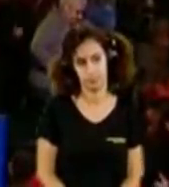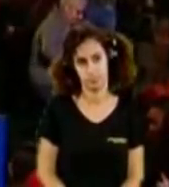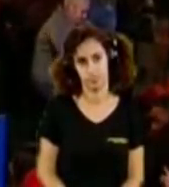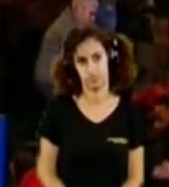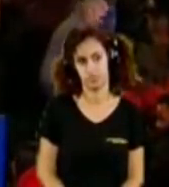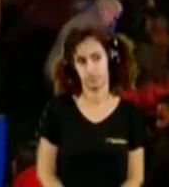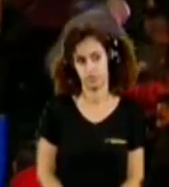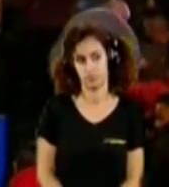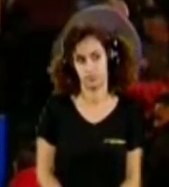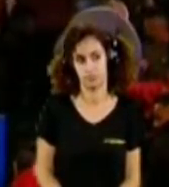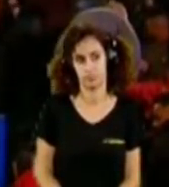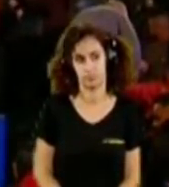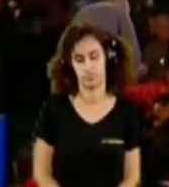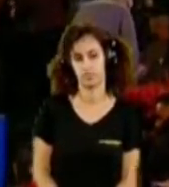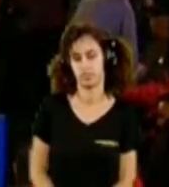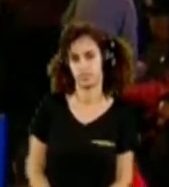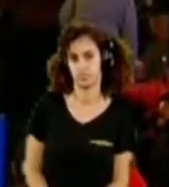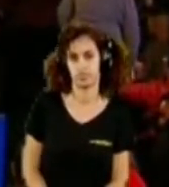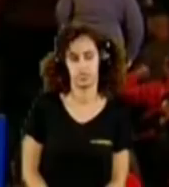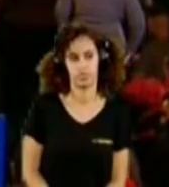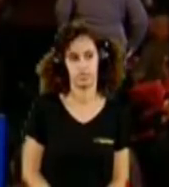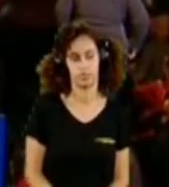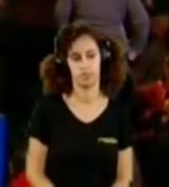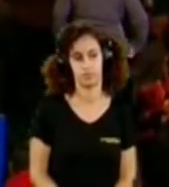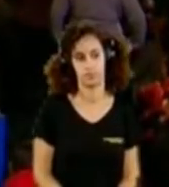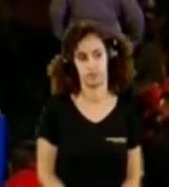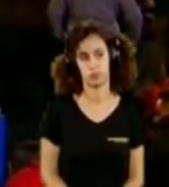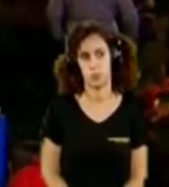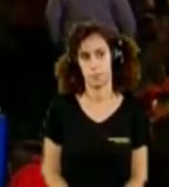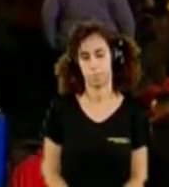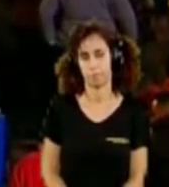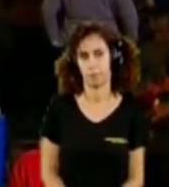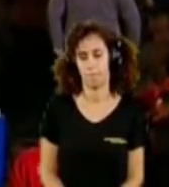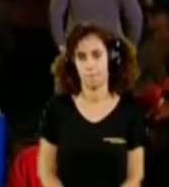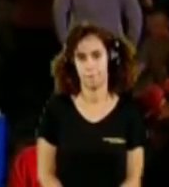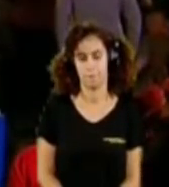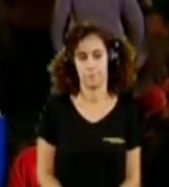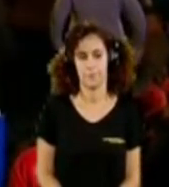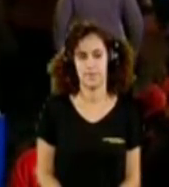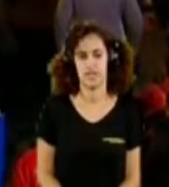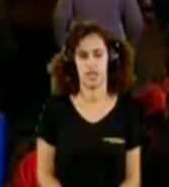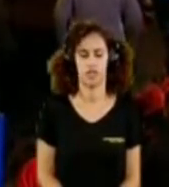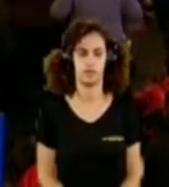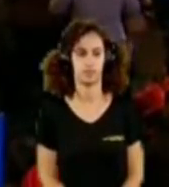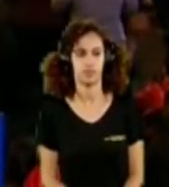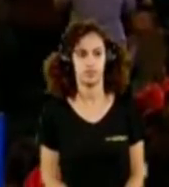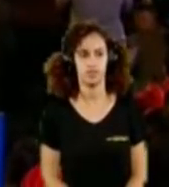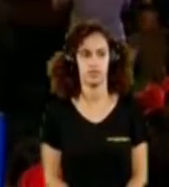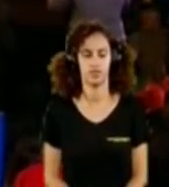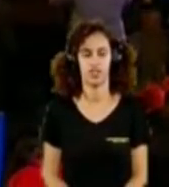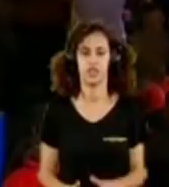Se preparan para cantar la despedida a los Trapasones y me muero por escuchar el Contigo Vibro, que todavía no lo han hecho. Venga, que queremos vibrar.